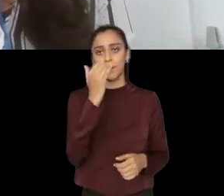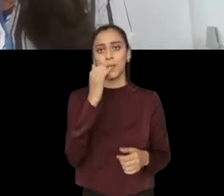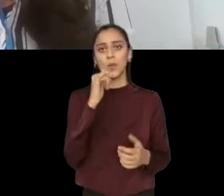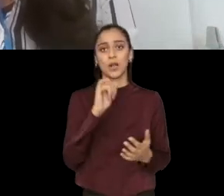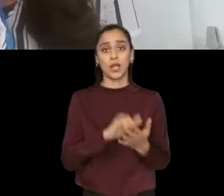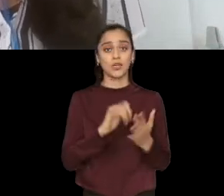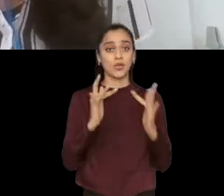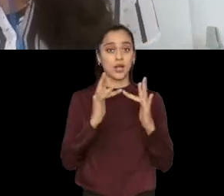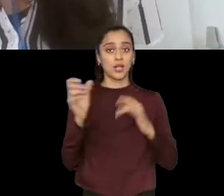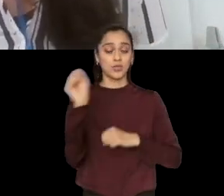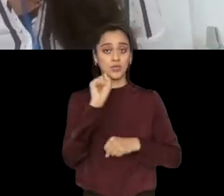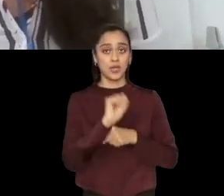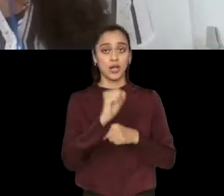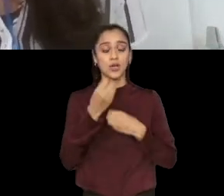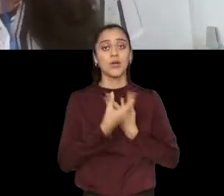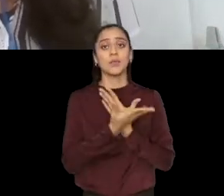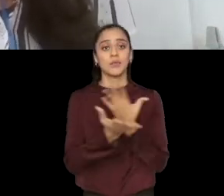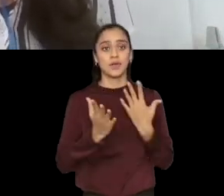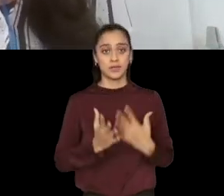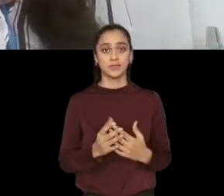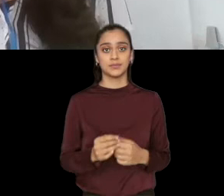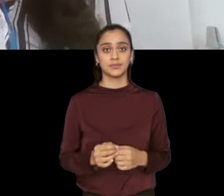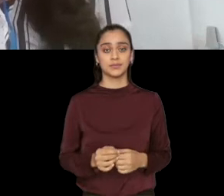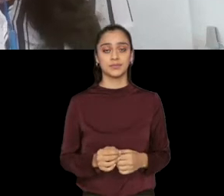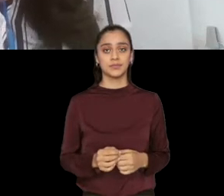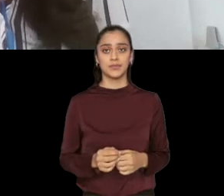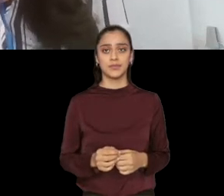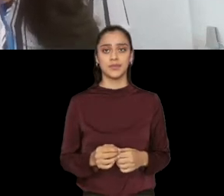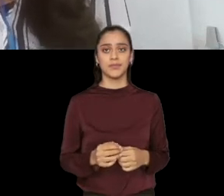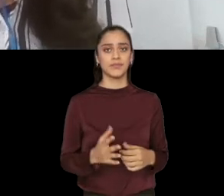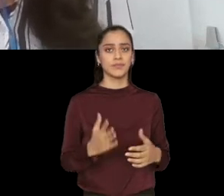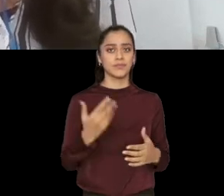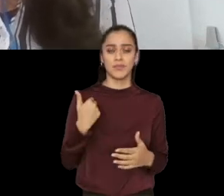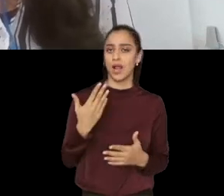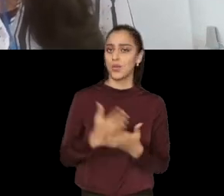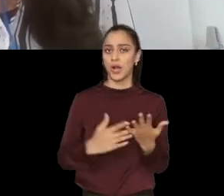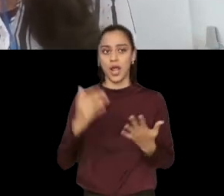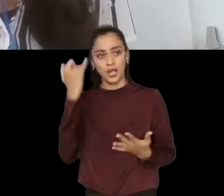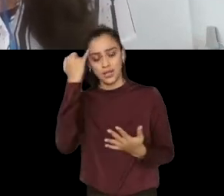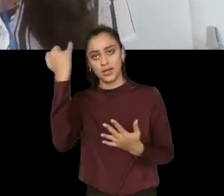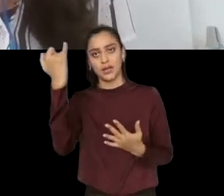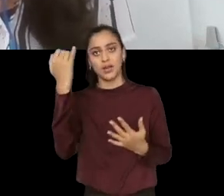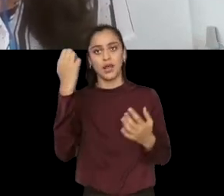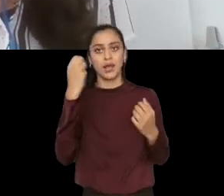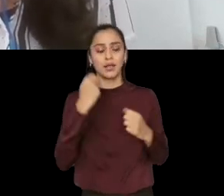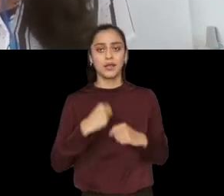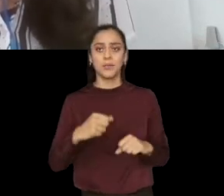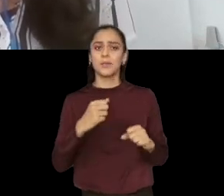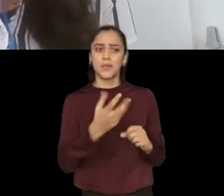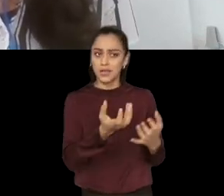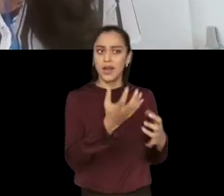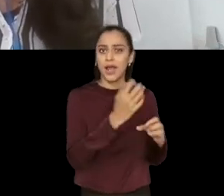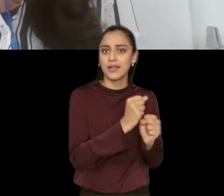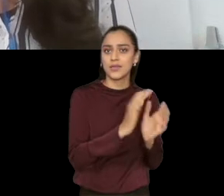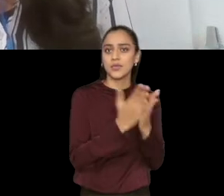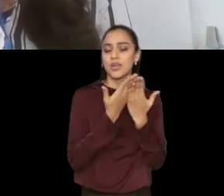estar transmitido en las redes del ministerio, que si tienen así una idea de poder crear su libro, ¿qué tú les